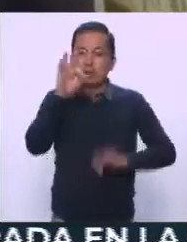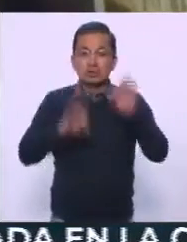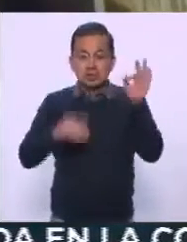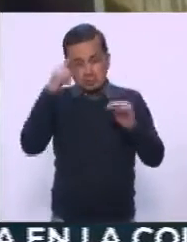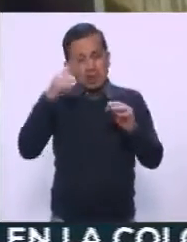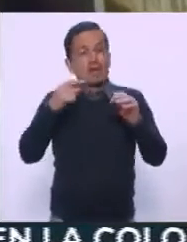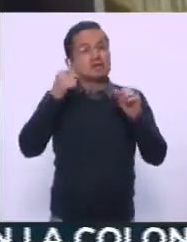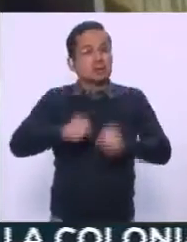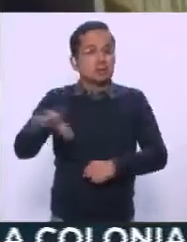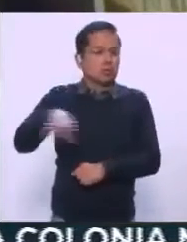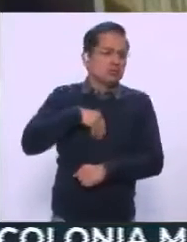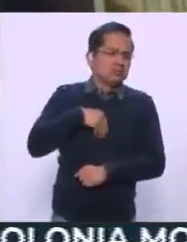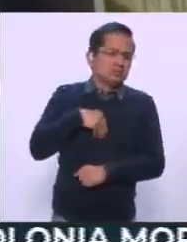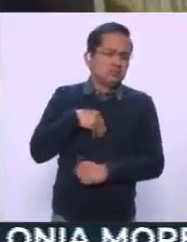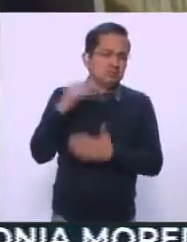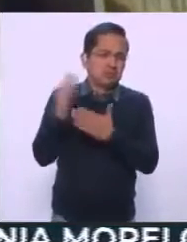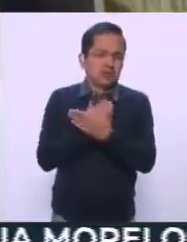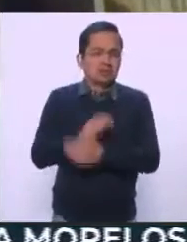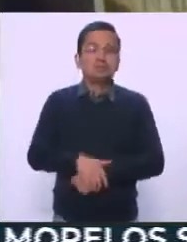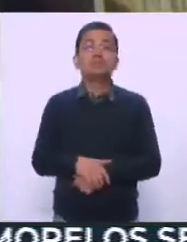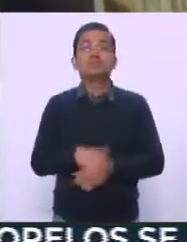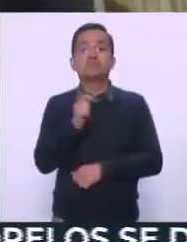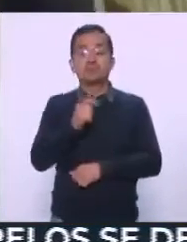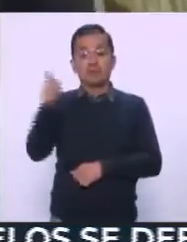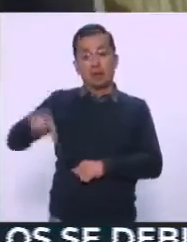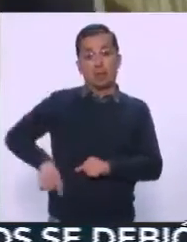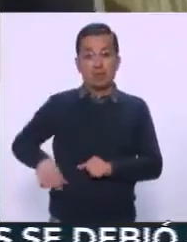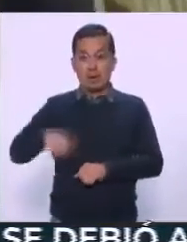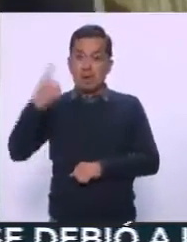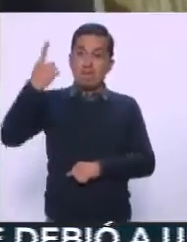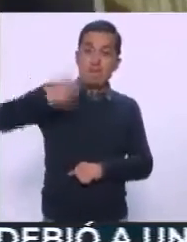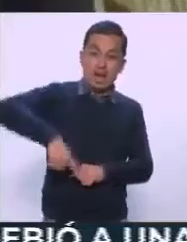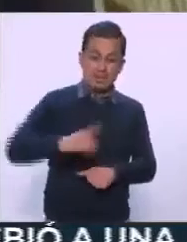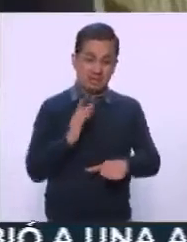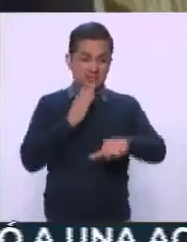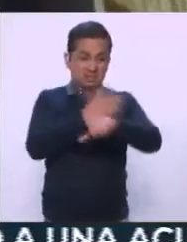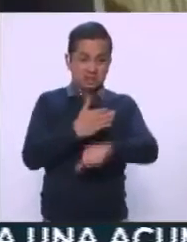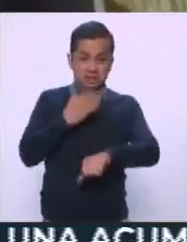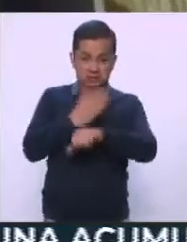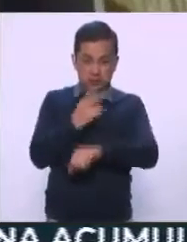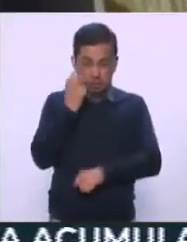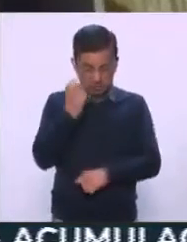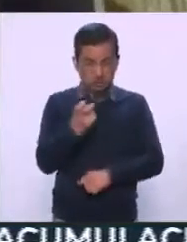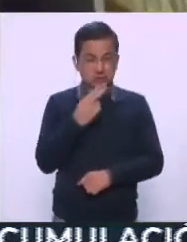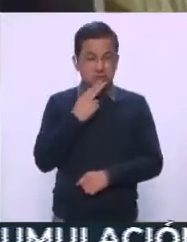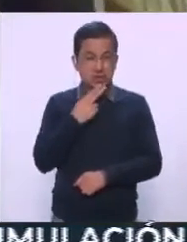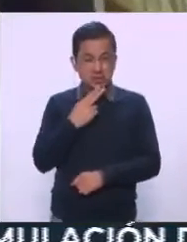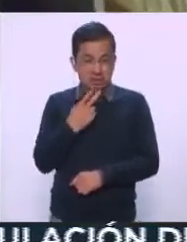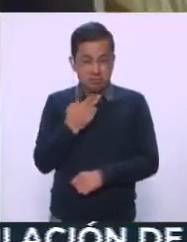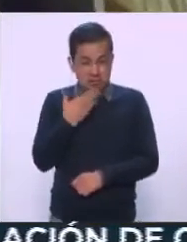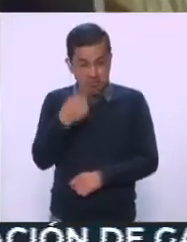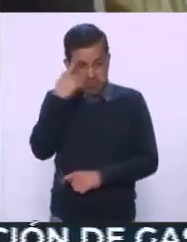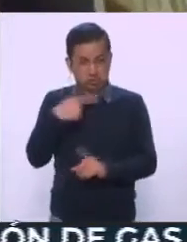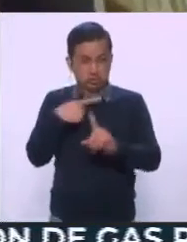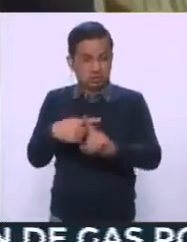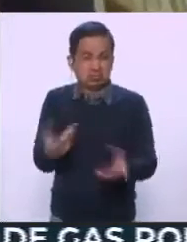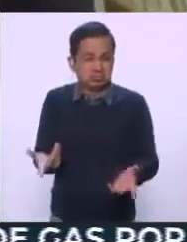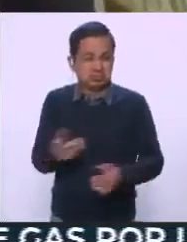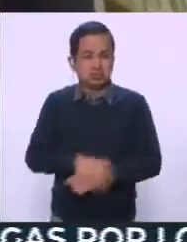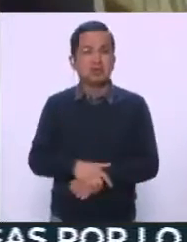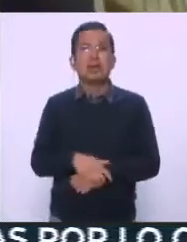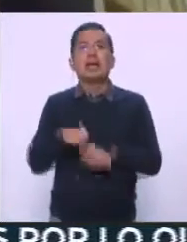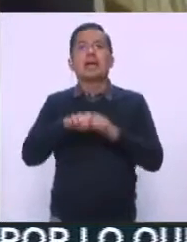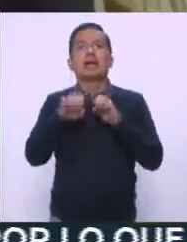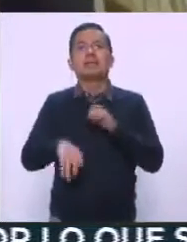medidas punitivas tienen resultados necesariamente positivos, ¿no? Está el tema que ya vimos en el caso